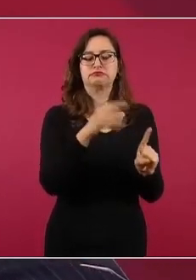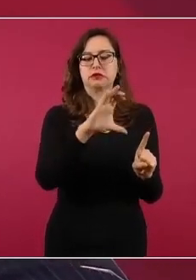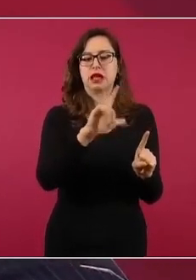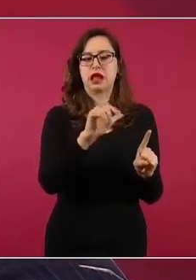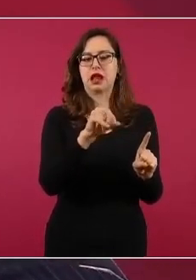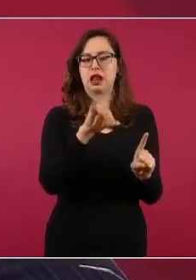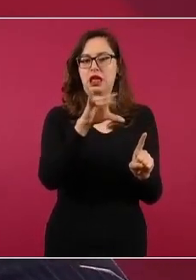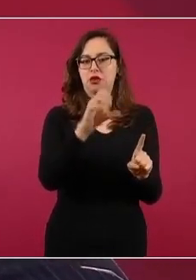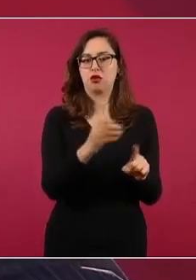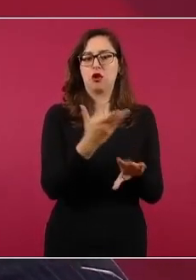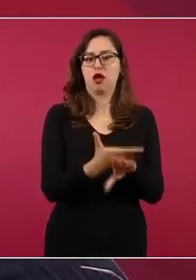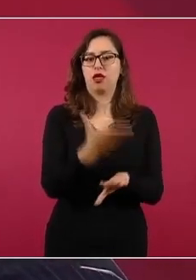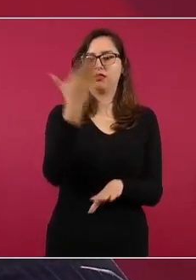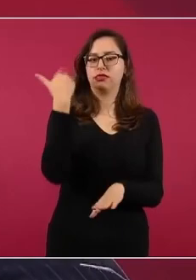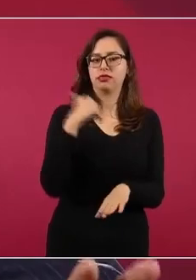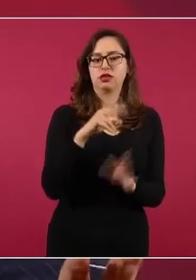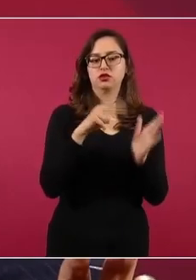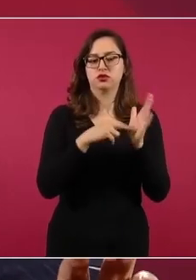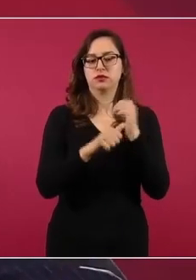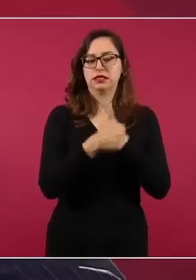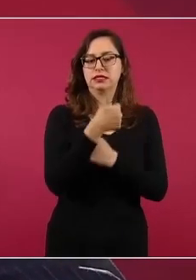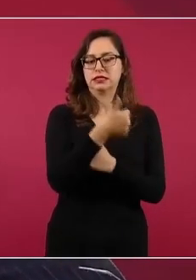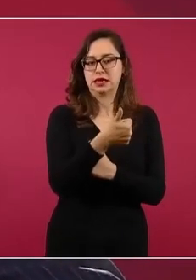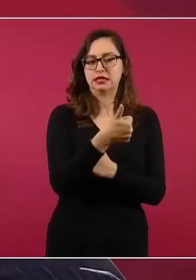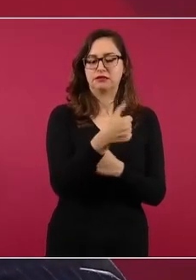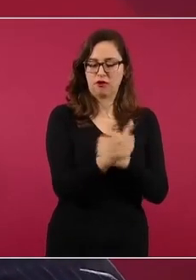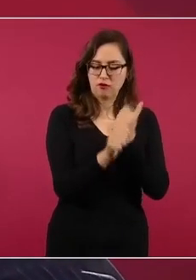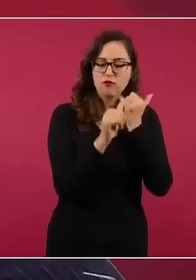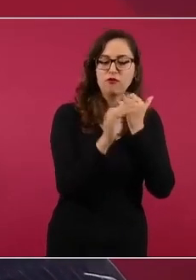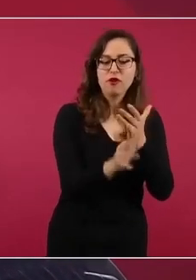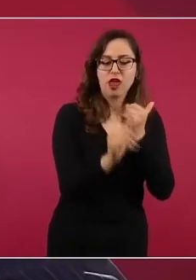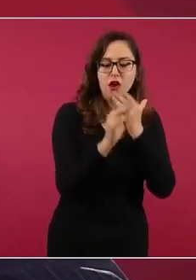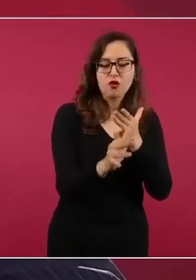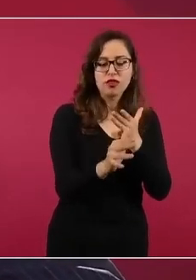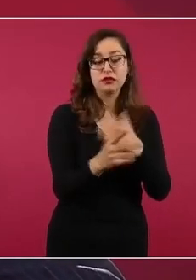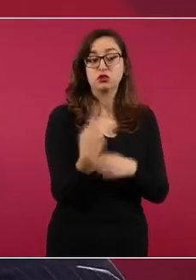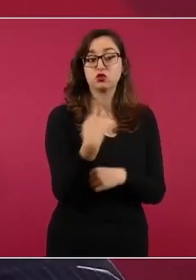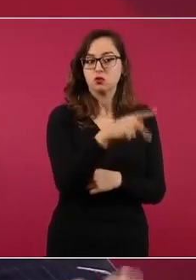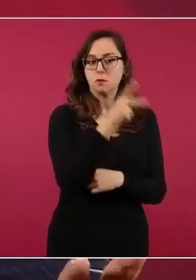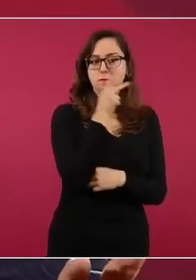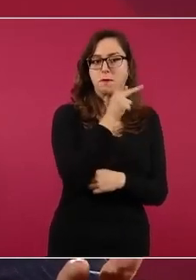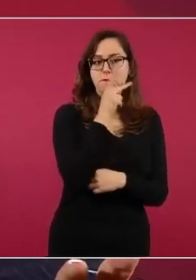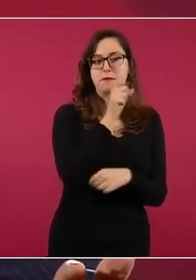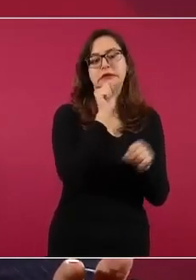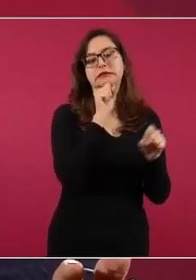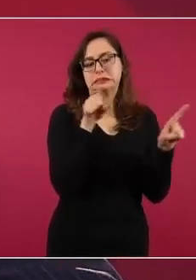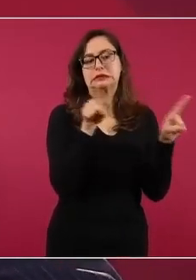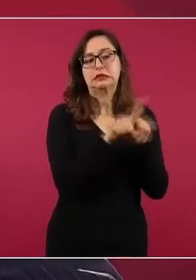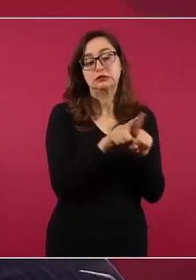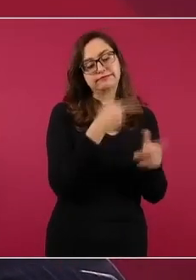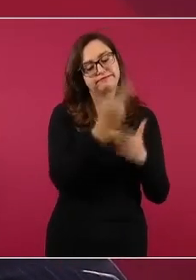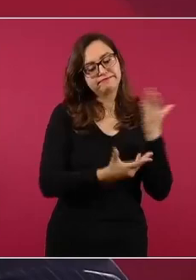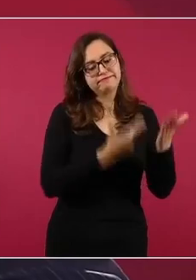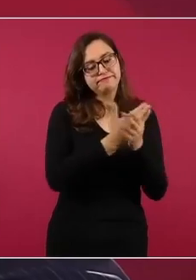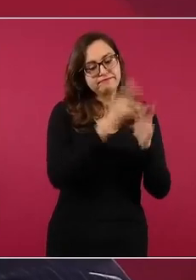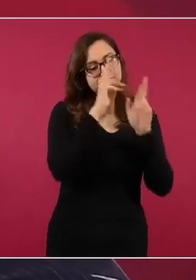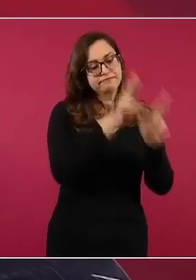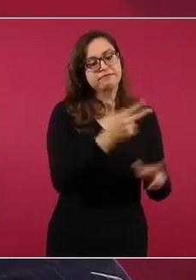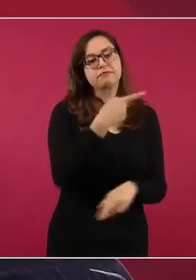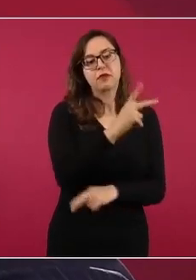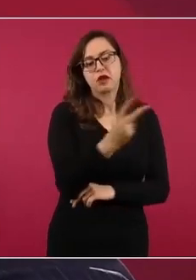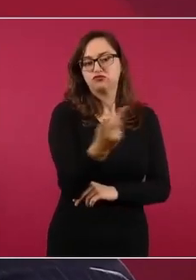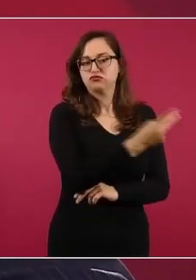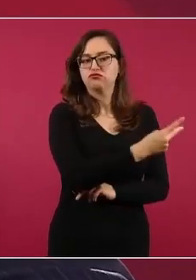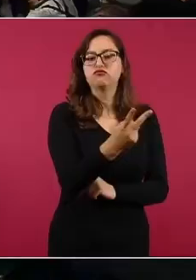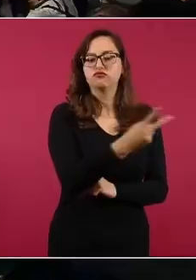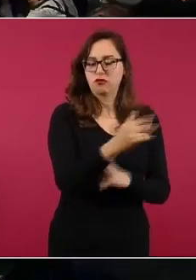el fraude del 2006, y sobre todo su papá, con todo respeto. Pero una